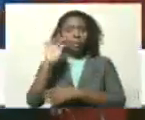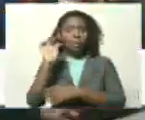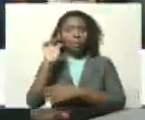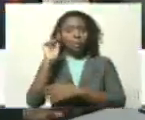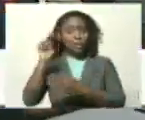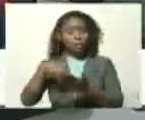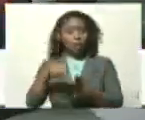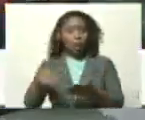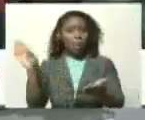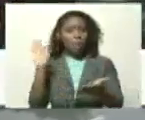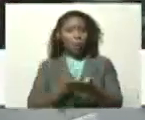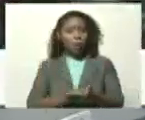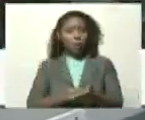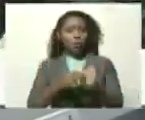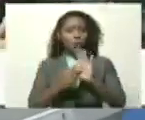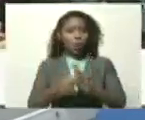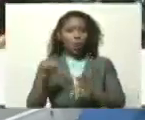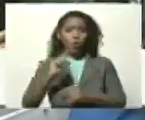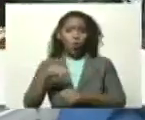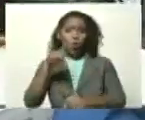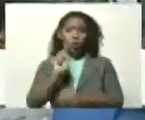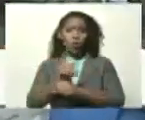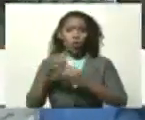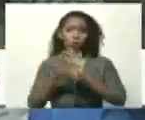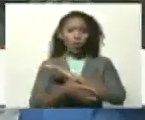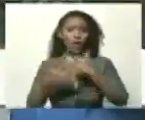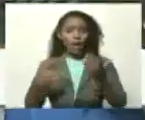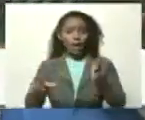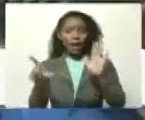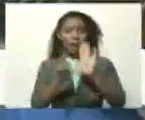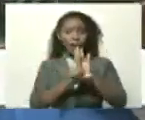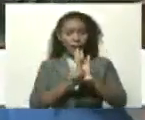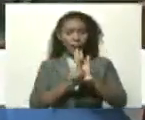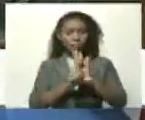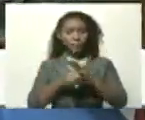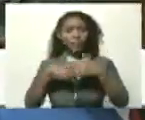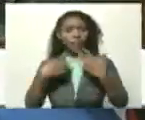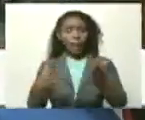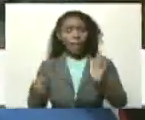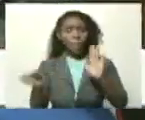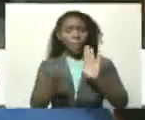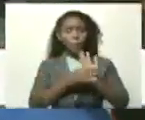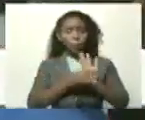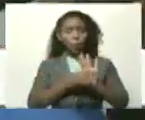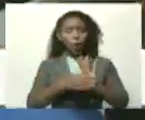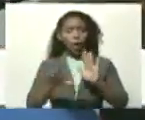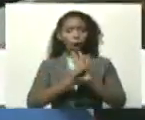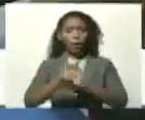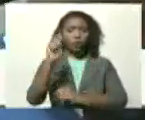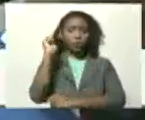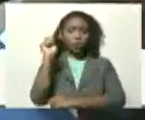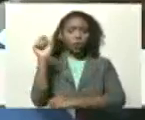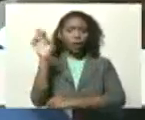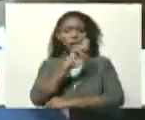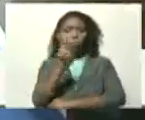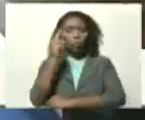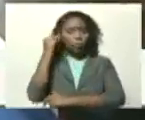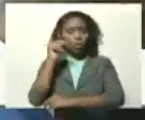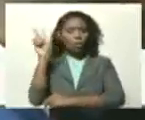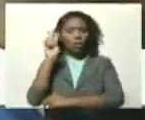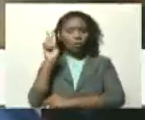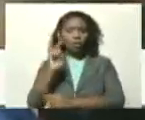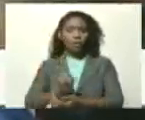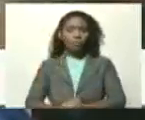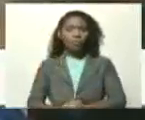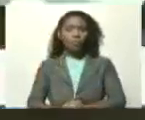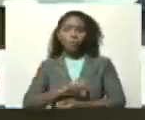está establecido no solamente en las leyes que enmarca la Constitución de la República Bolivariana de